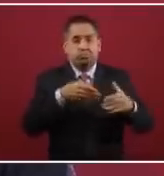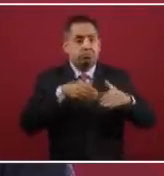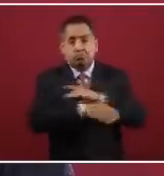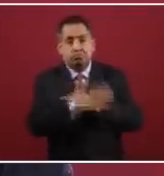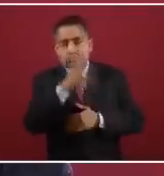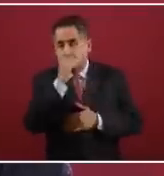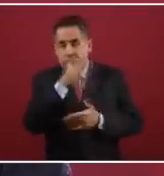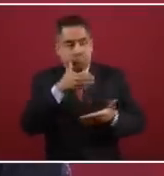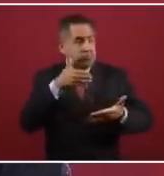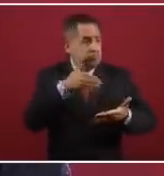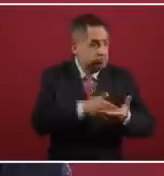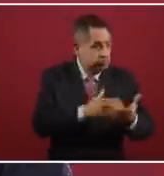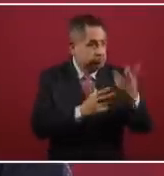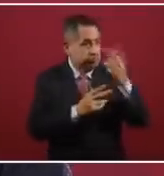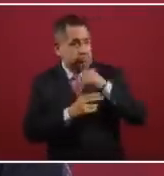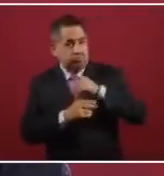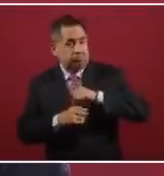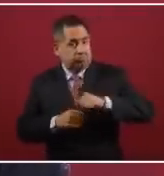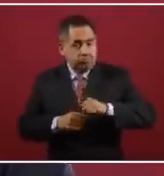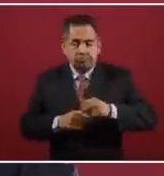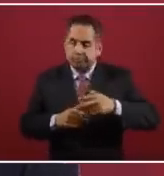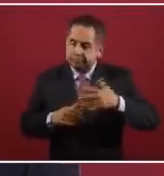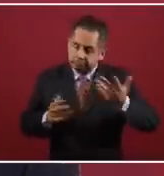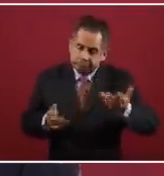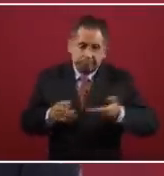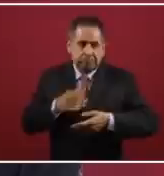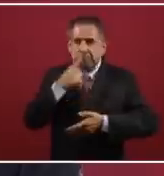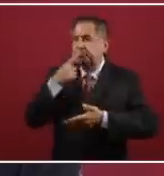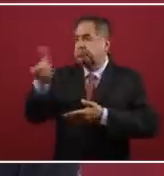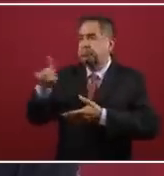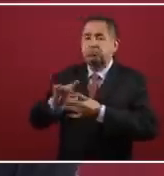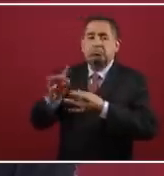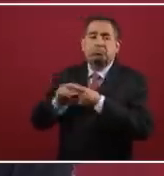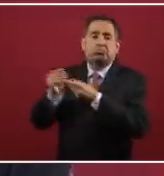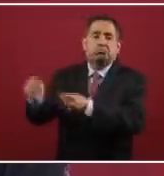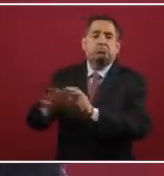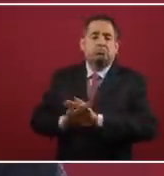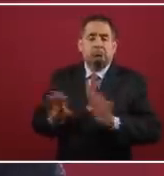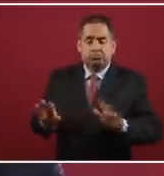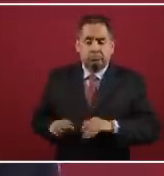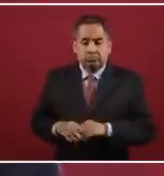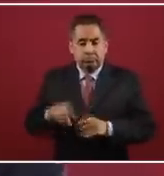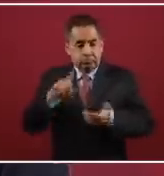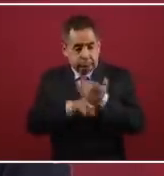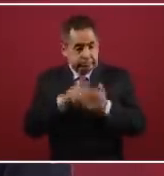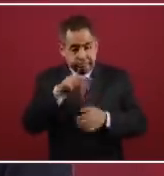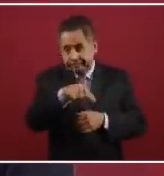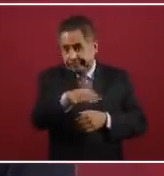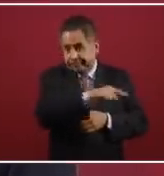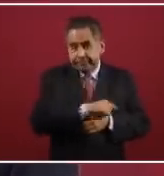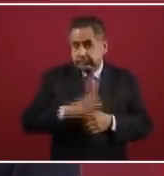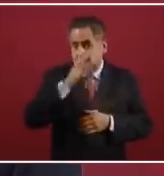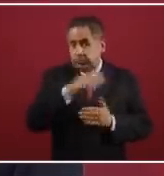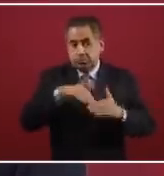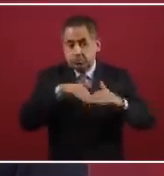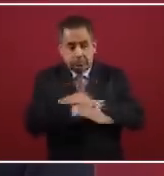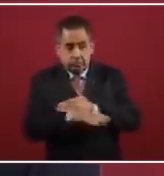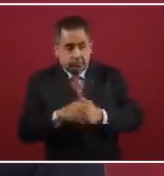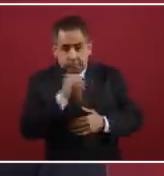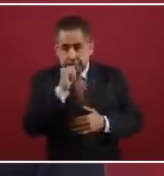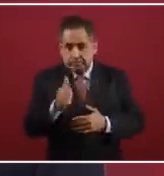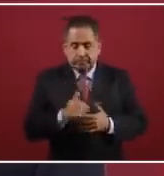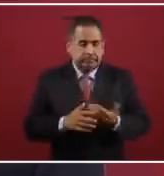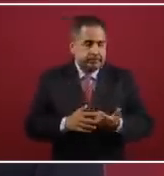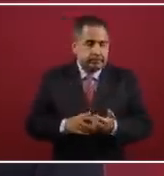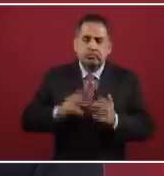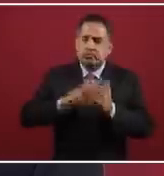dejaron entrar y en una de estas distribuidoras tampoco nos dejaron entrar.